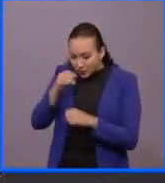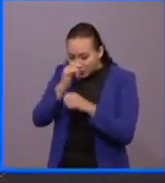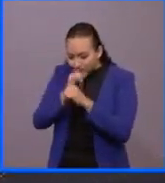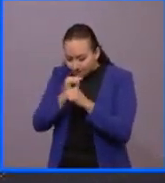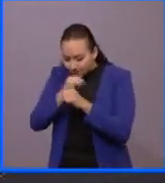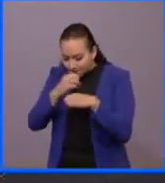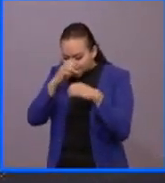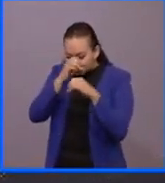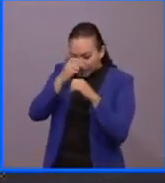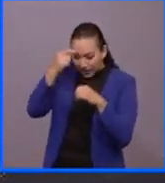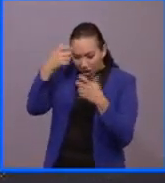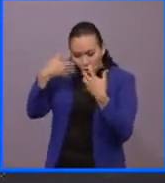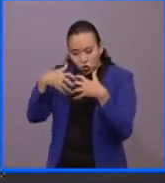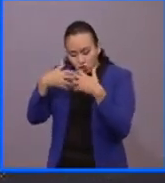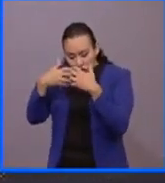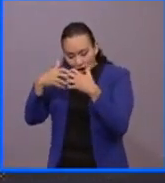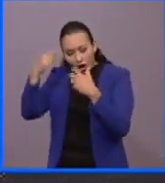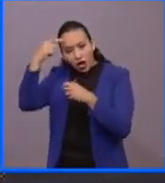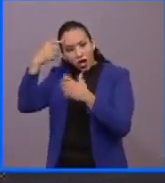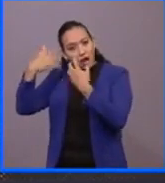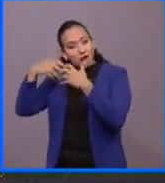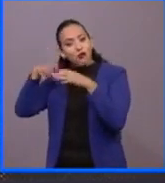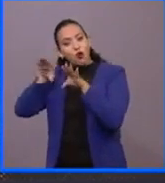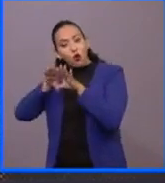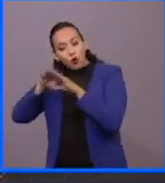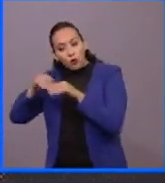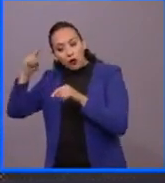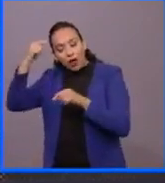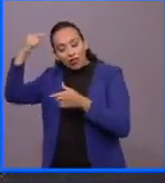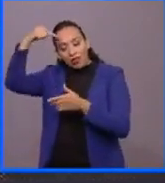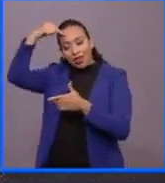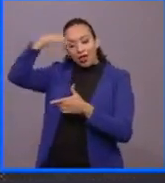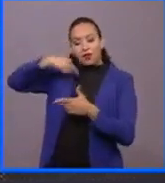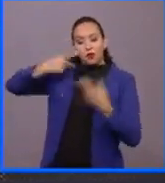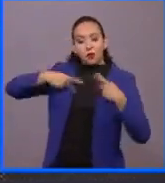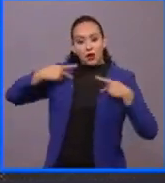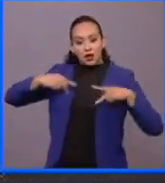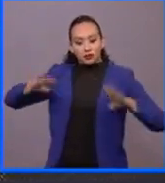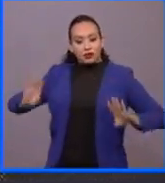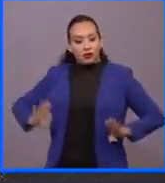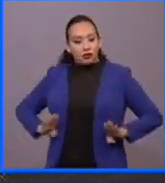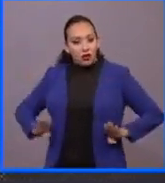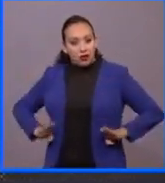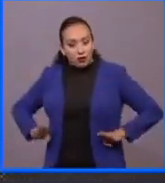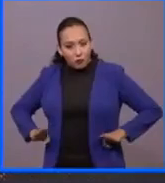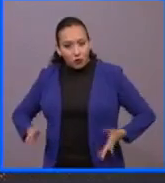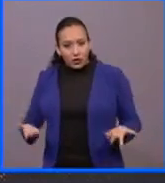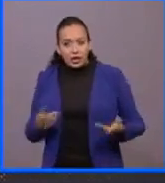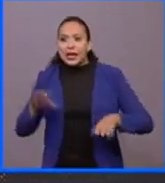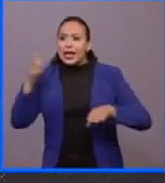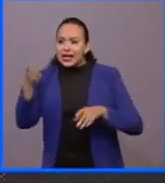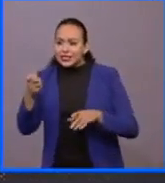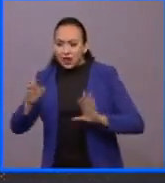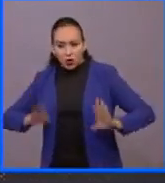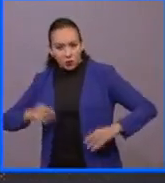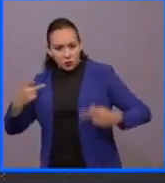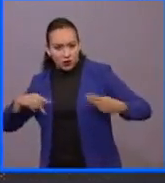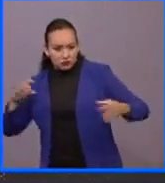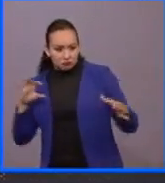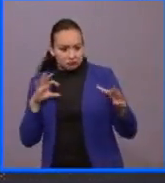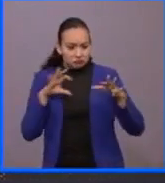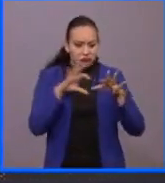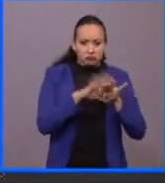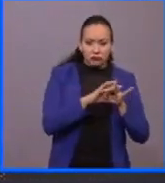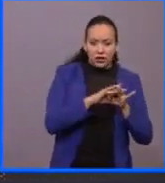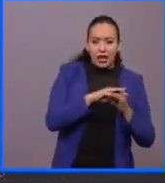del arte? Pues justamente la falta de establecimiento de protocolos, ¿no? Tenemos mucho trabajo acerca de conocimiento que se ha desarrollado en